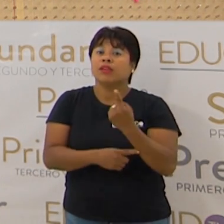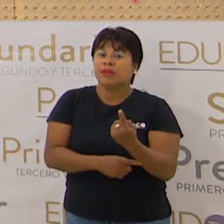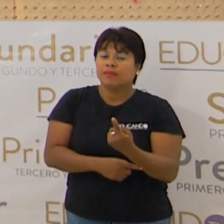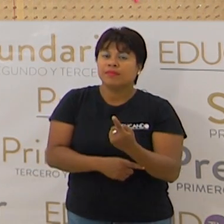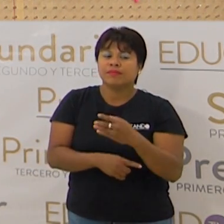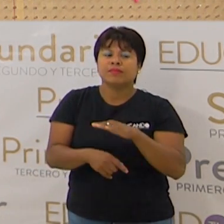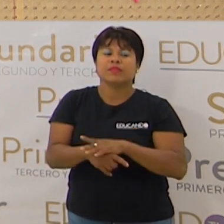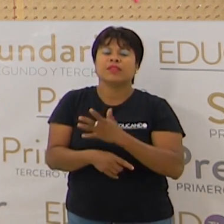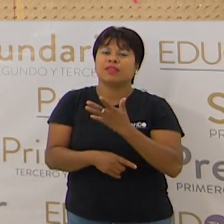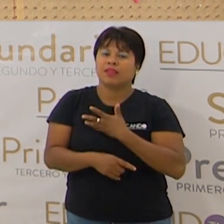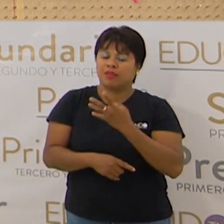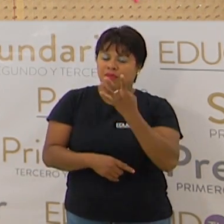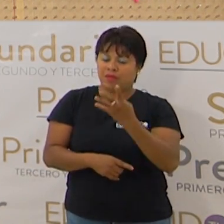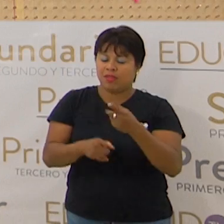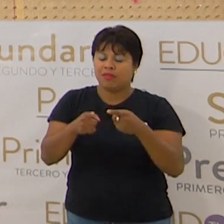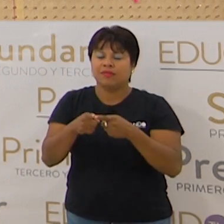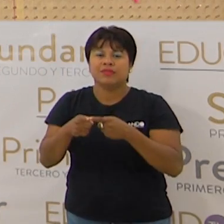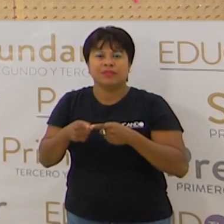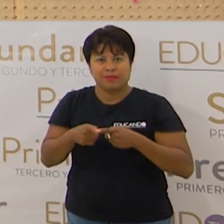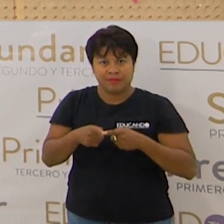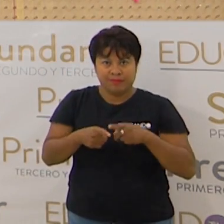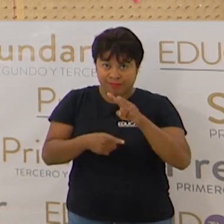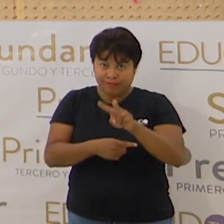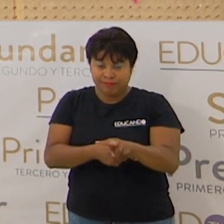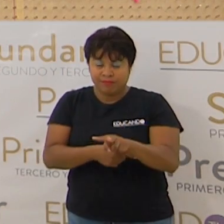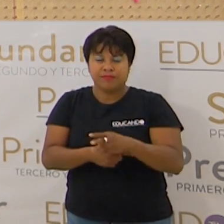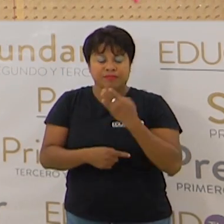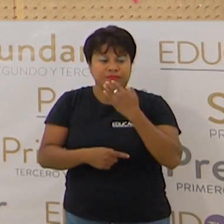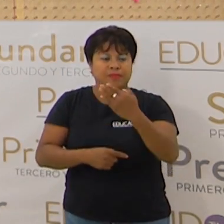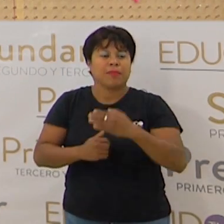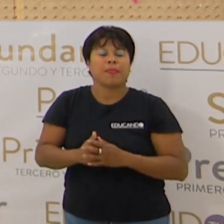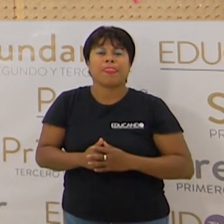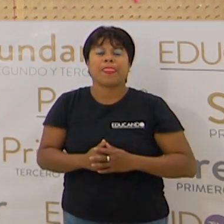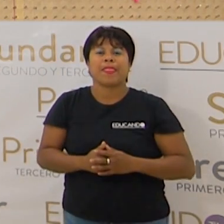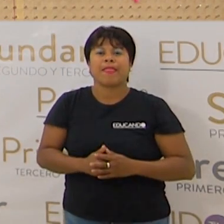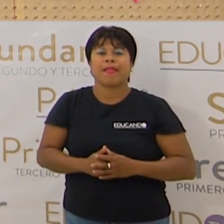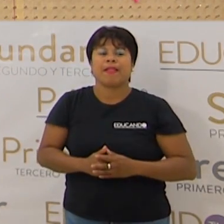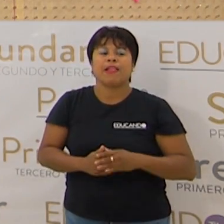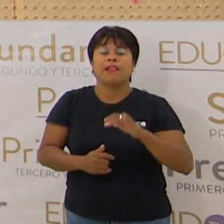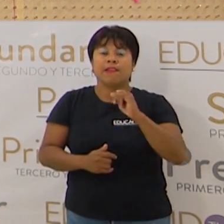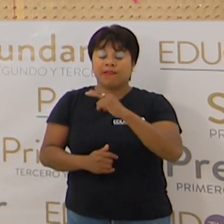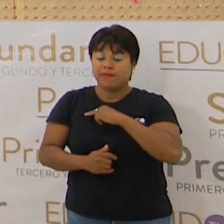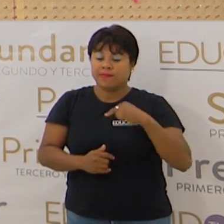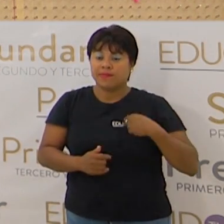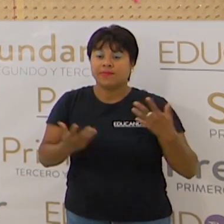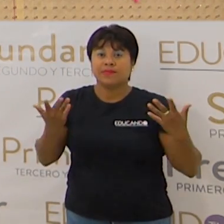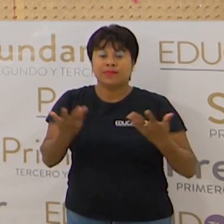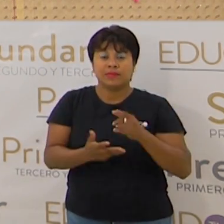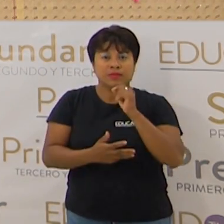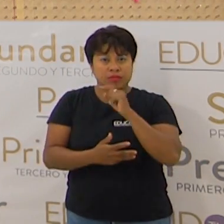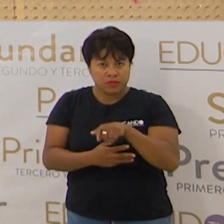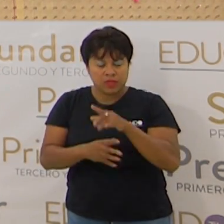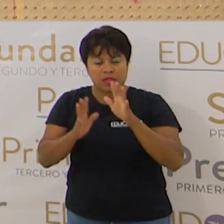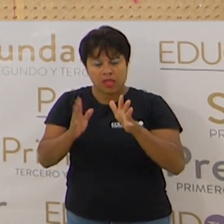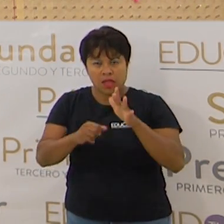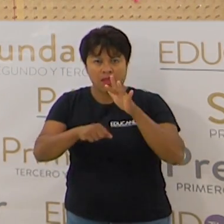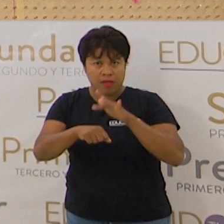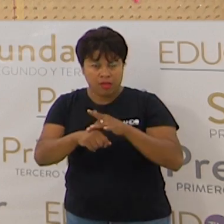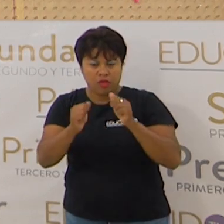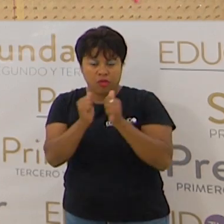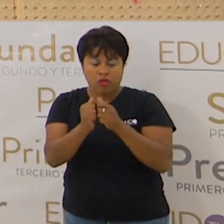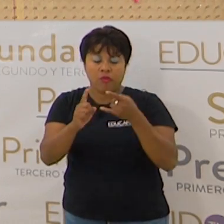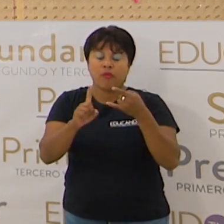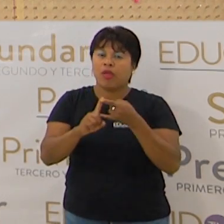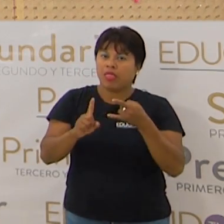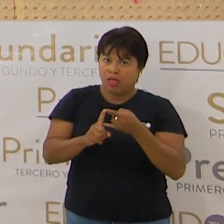qué? Pues porque tienen 4 lados, ¿verdad? Muy bien. Si hacemos lo mismo, ya lo hicimos con un